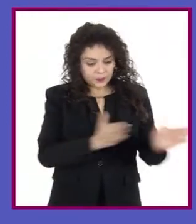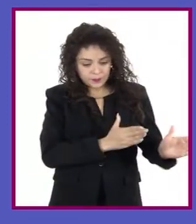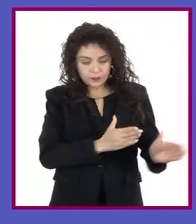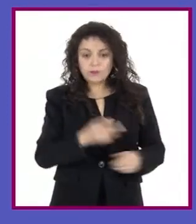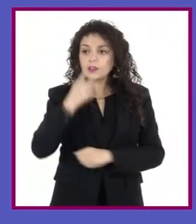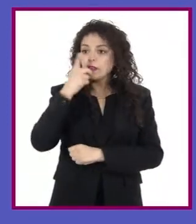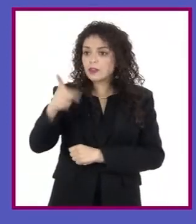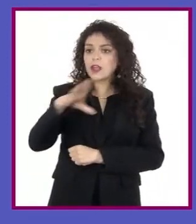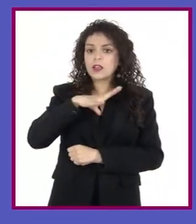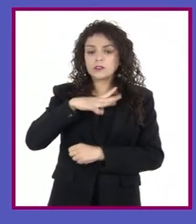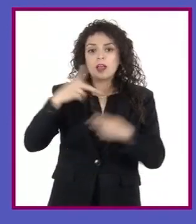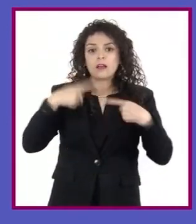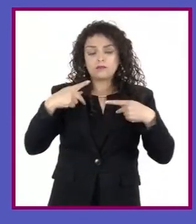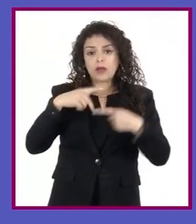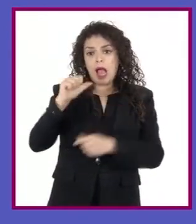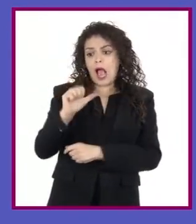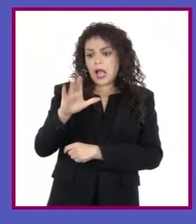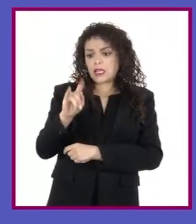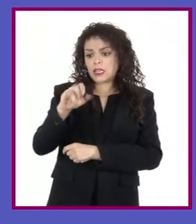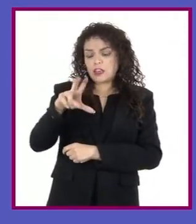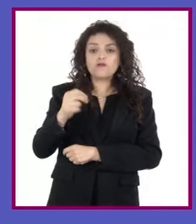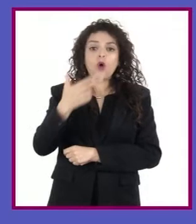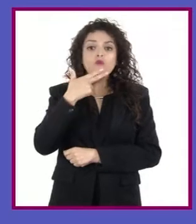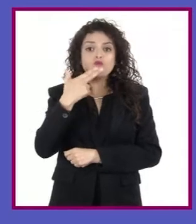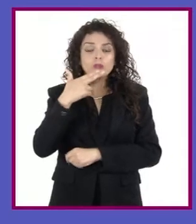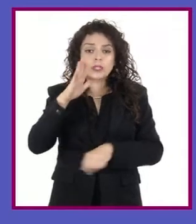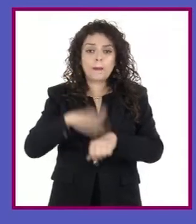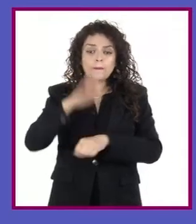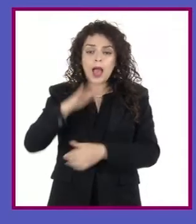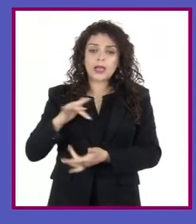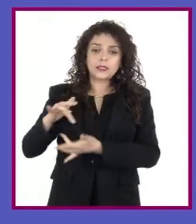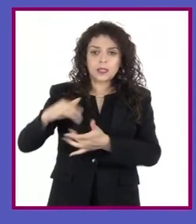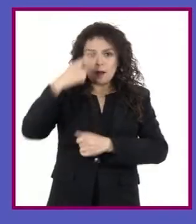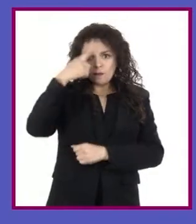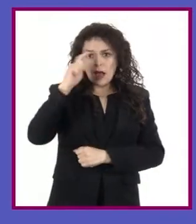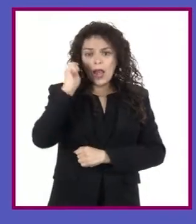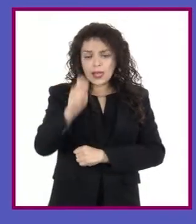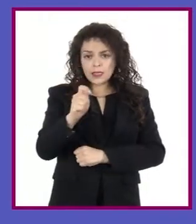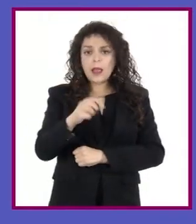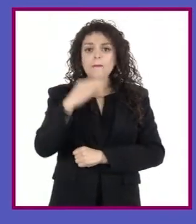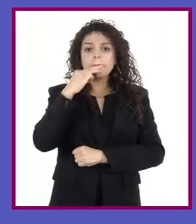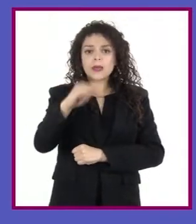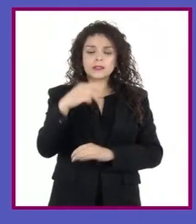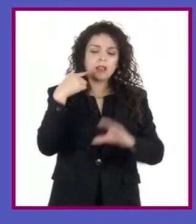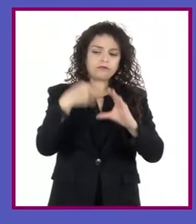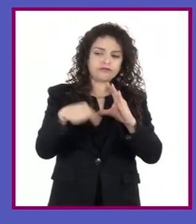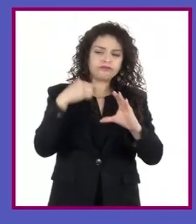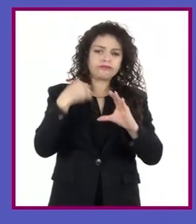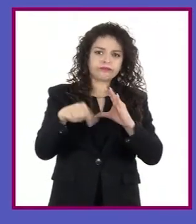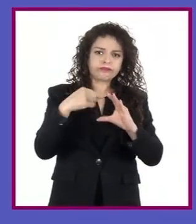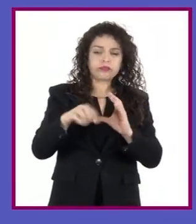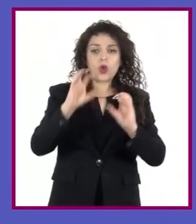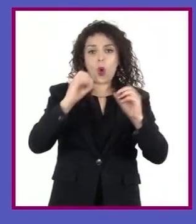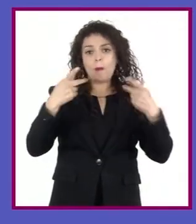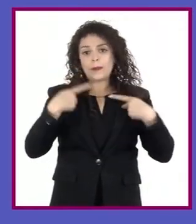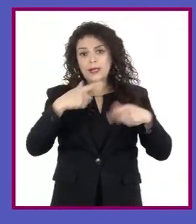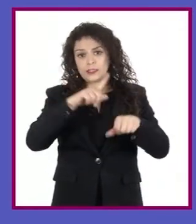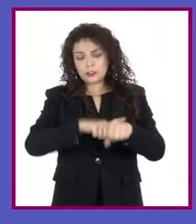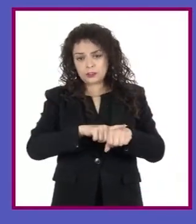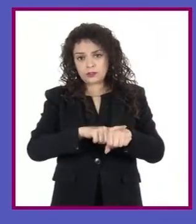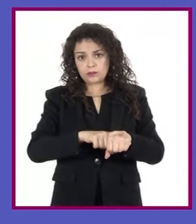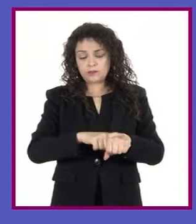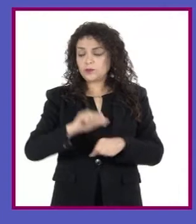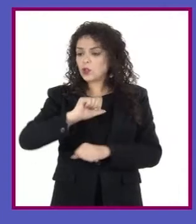usuarios activos, quienes en su mayoría usan las redes para enviar mensajes instantáneos o personales. Y los usuarios